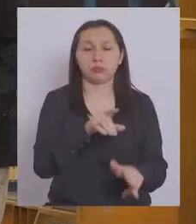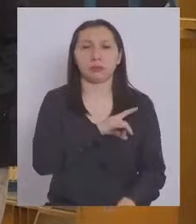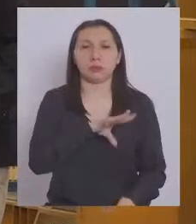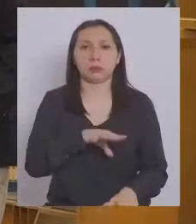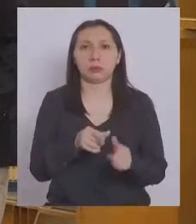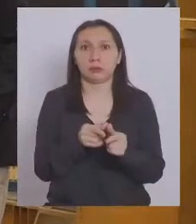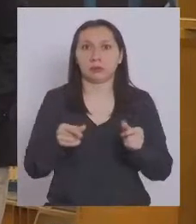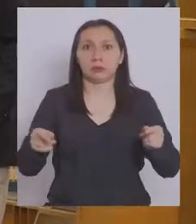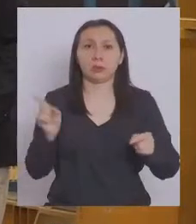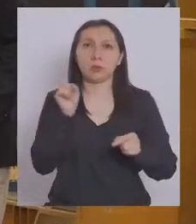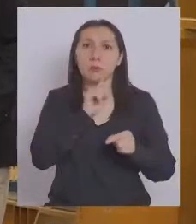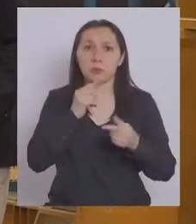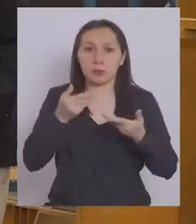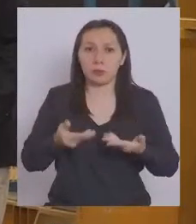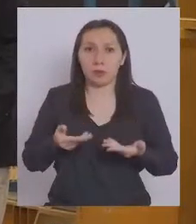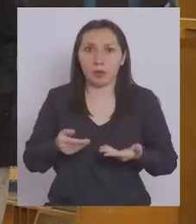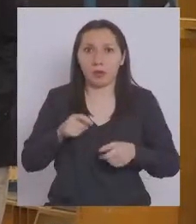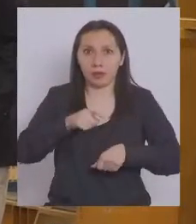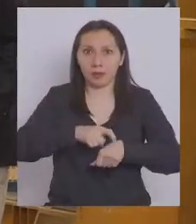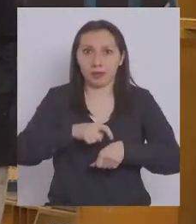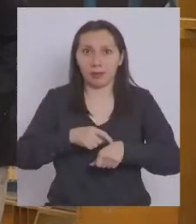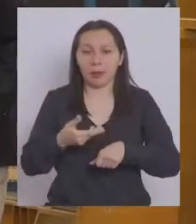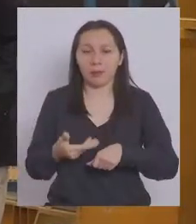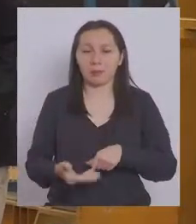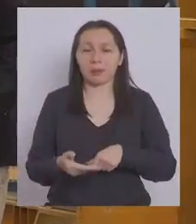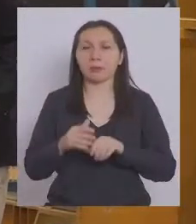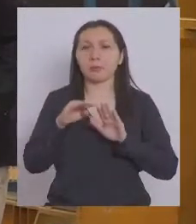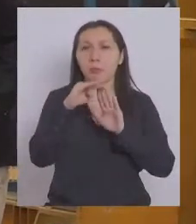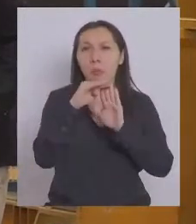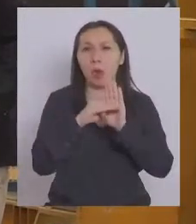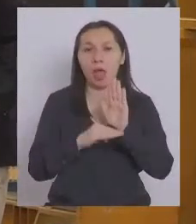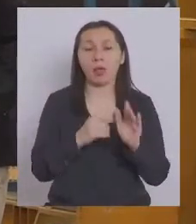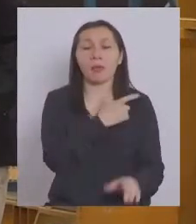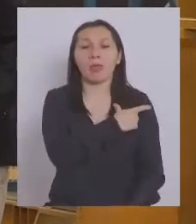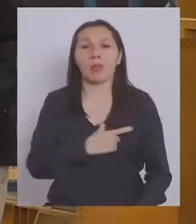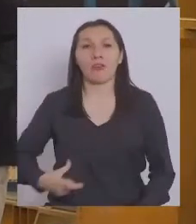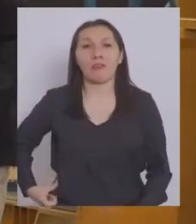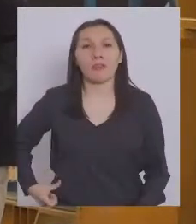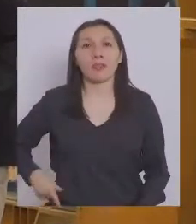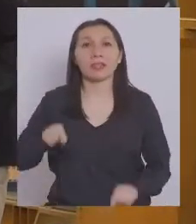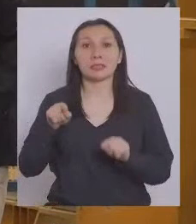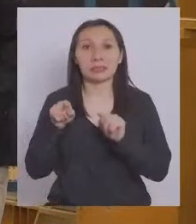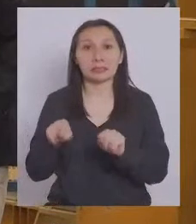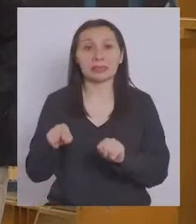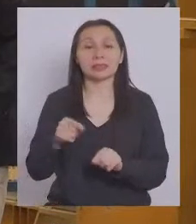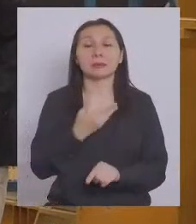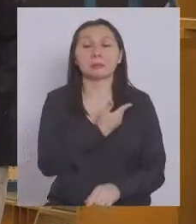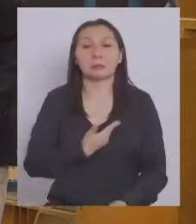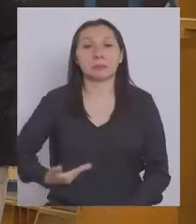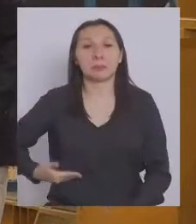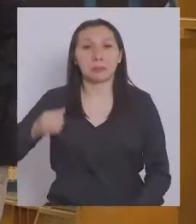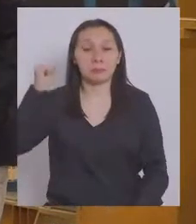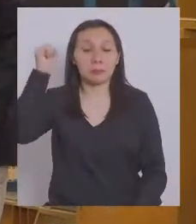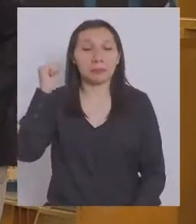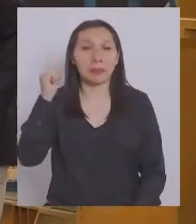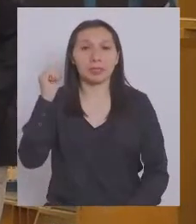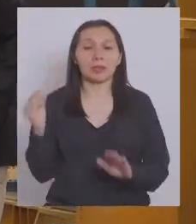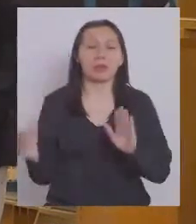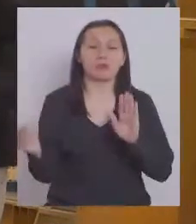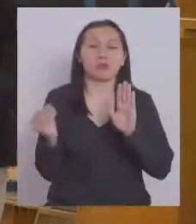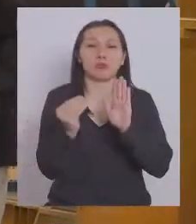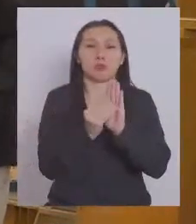el último tiempo. En su programa de gobierno, el presidente Sebastián Piñera